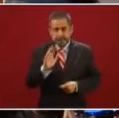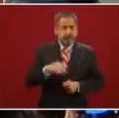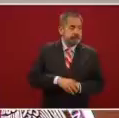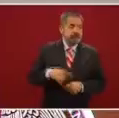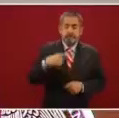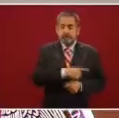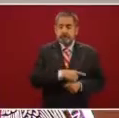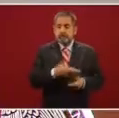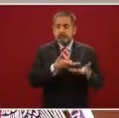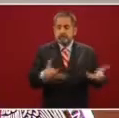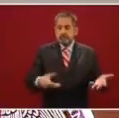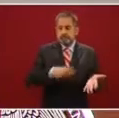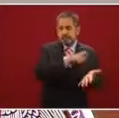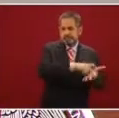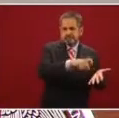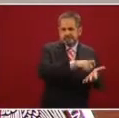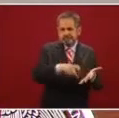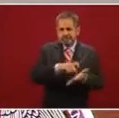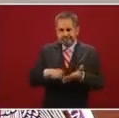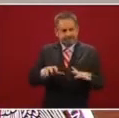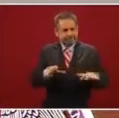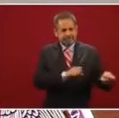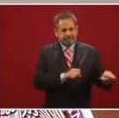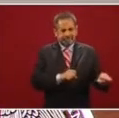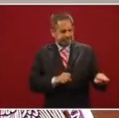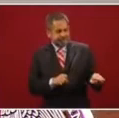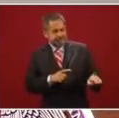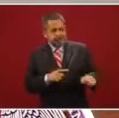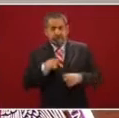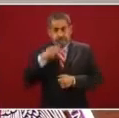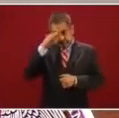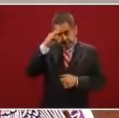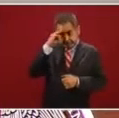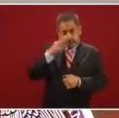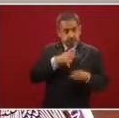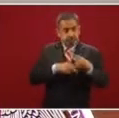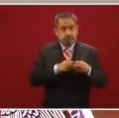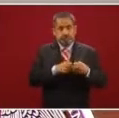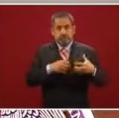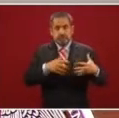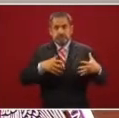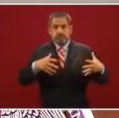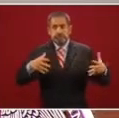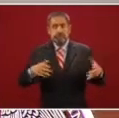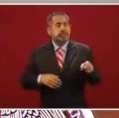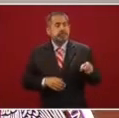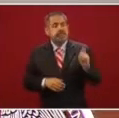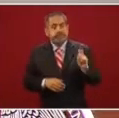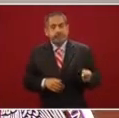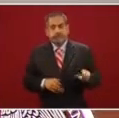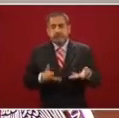compra terrenos. Muy curioso lo que está, Mexicali ha ido creciendo y ese crecimiento ha sido